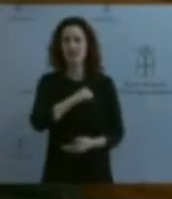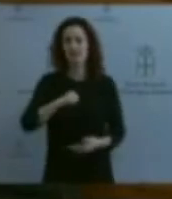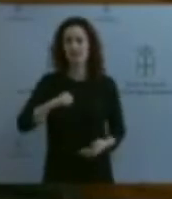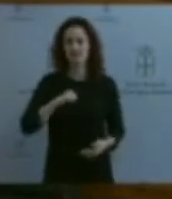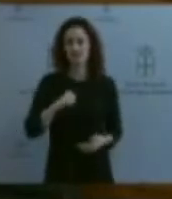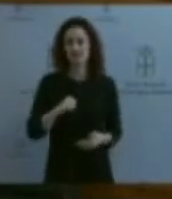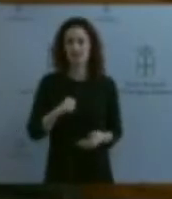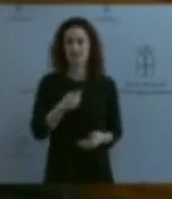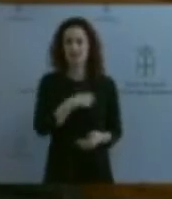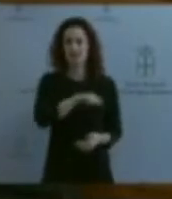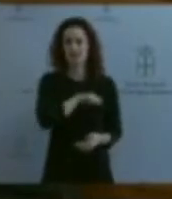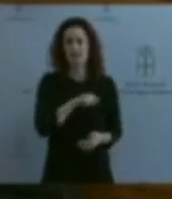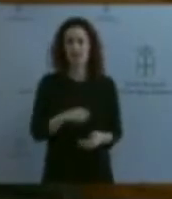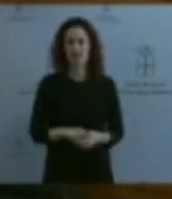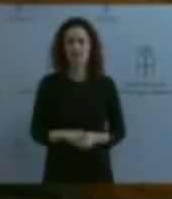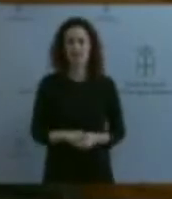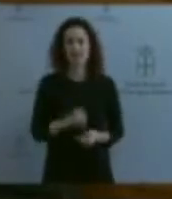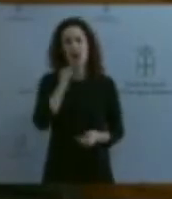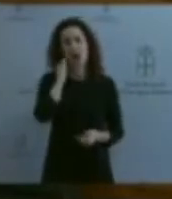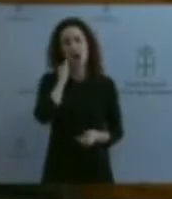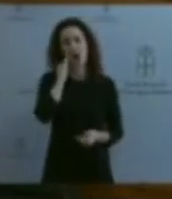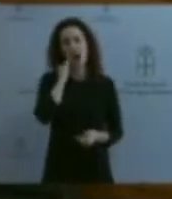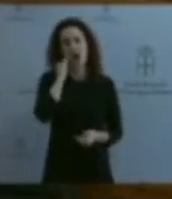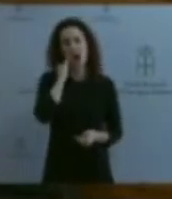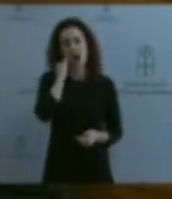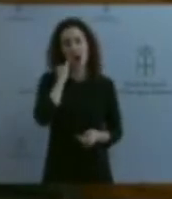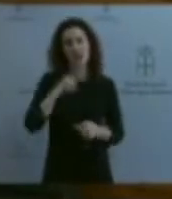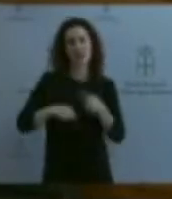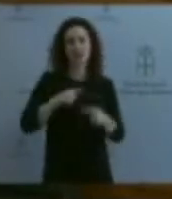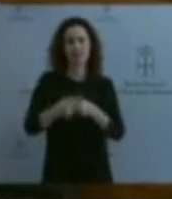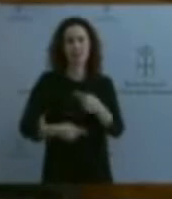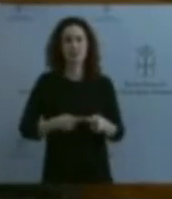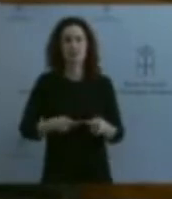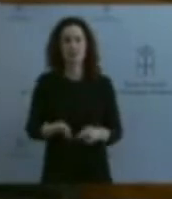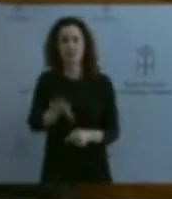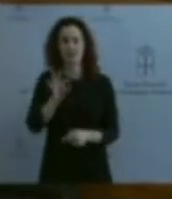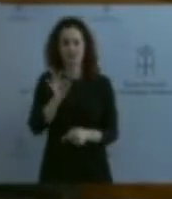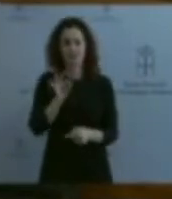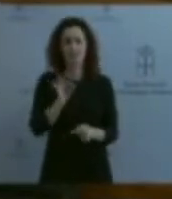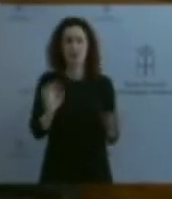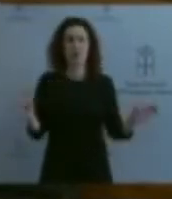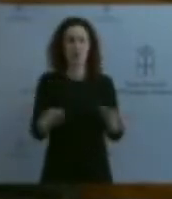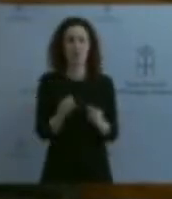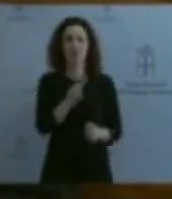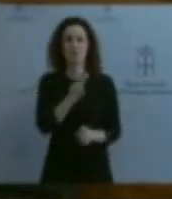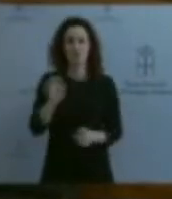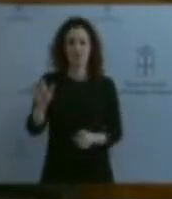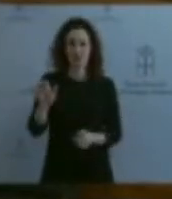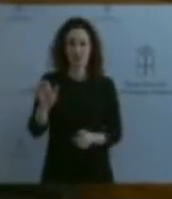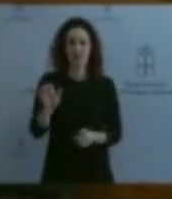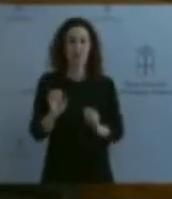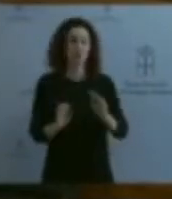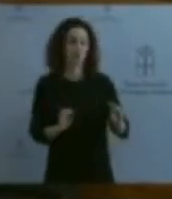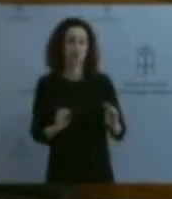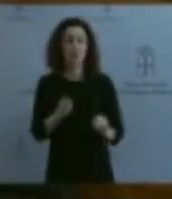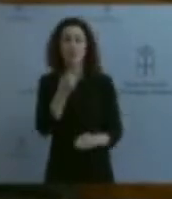término, fue consecuencia de decisiones comunitarias de la propia Unión Europea, que estableció limitaciones a la participación pública en el